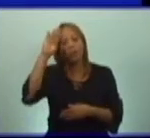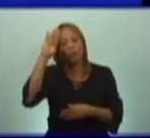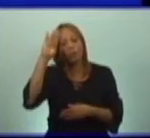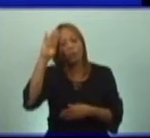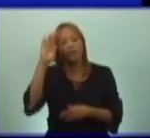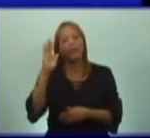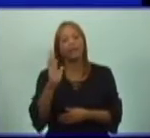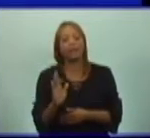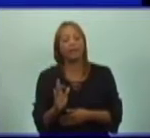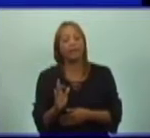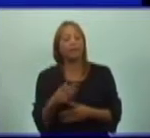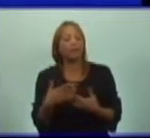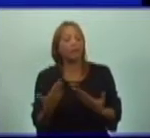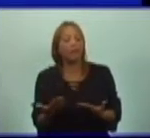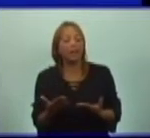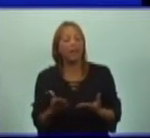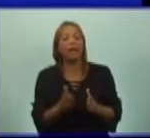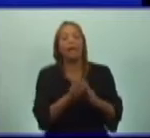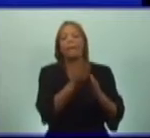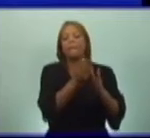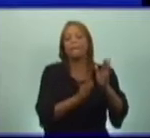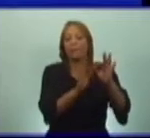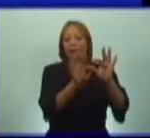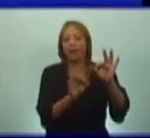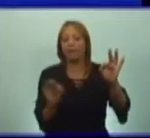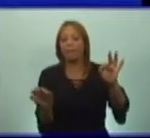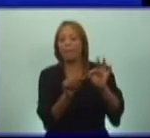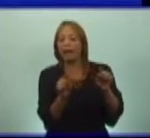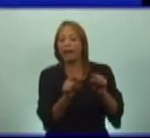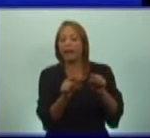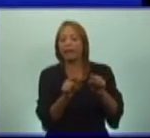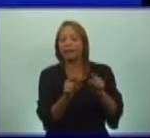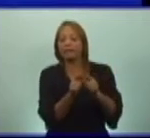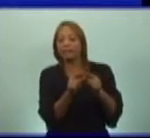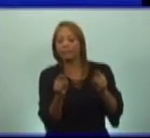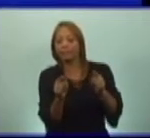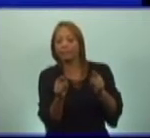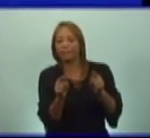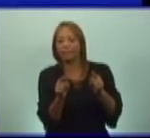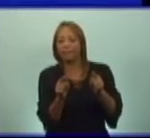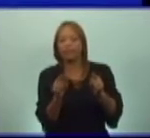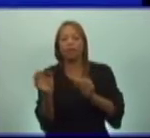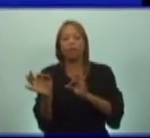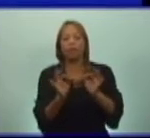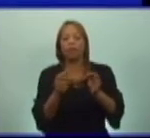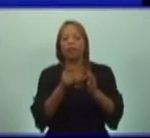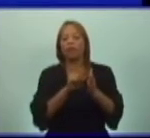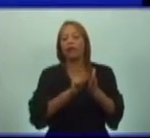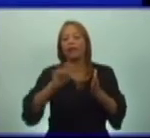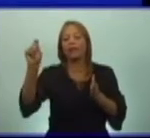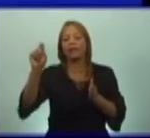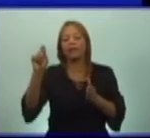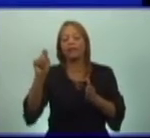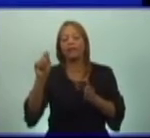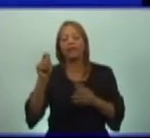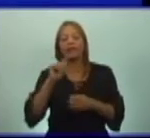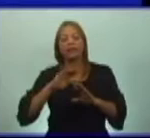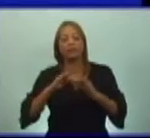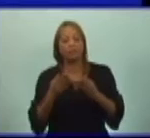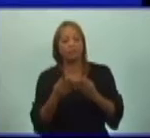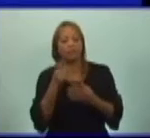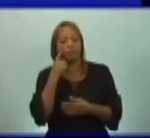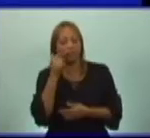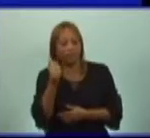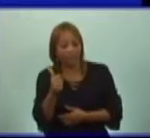el margen, la sangría, cuidando la caligrafía y la